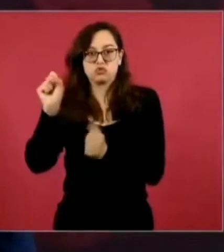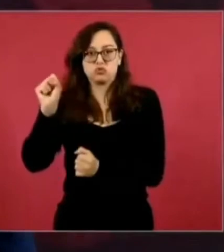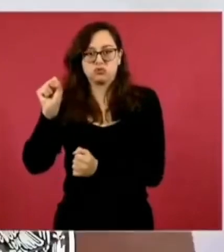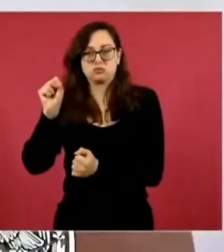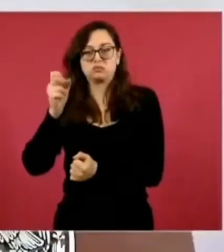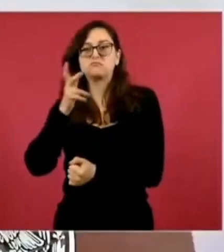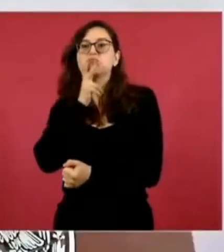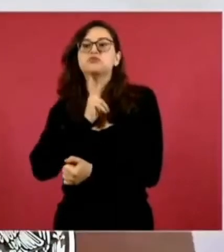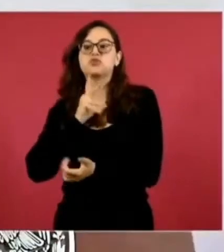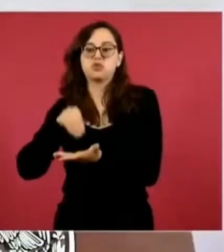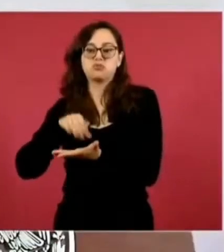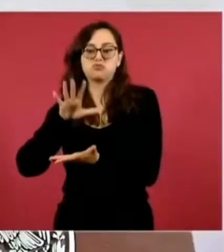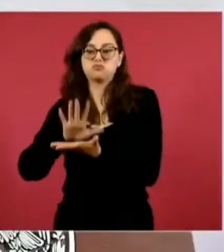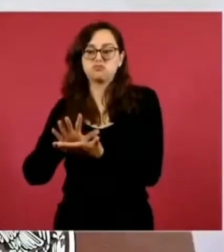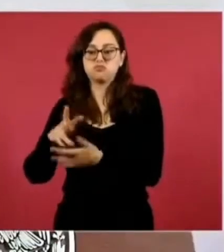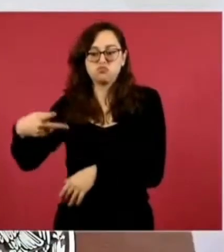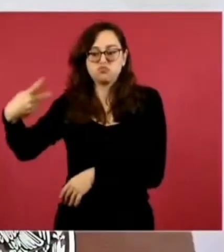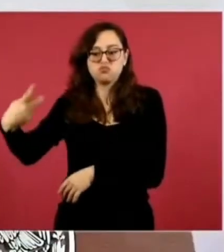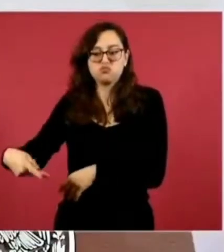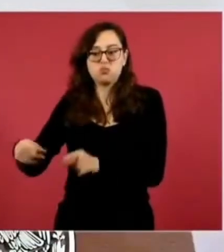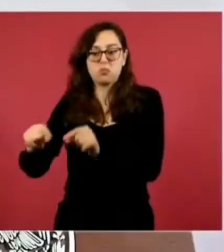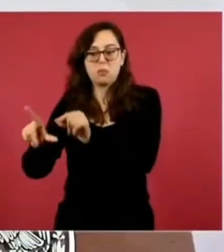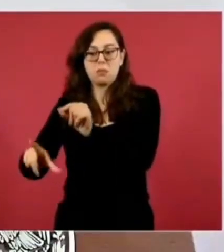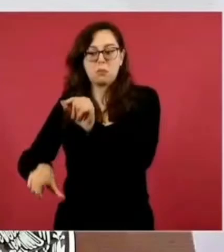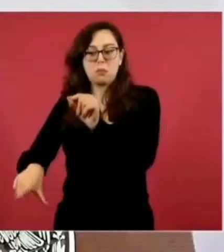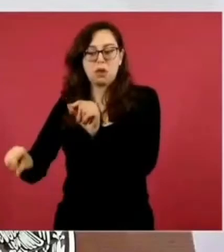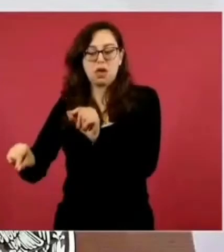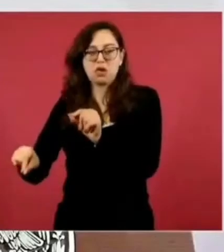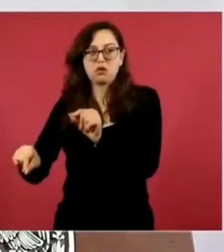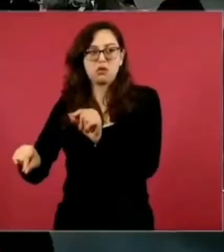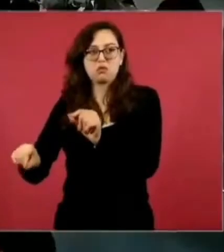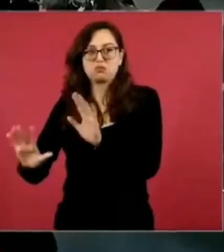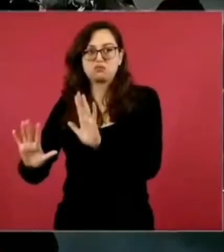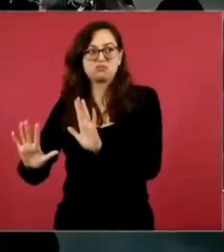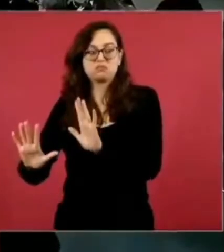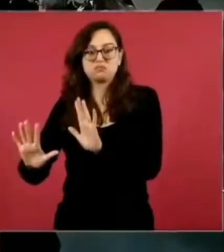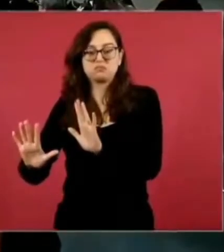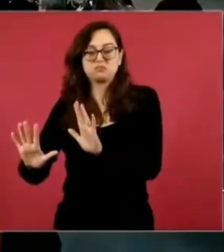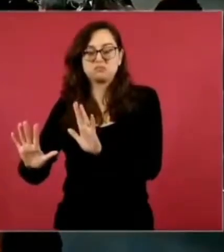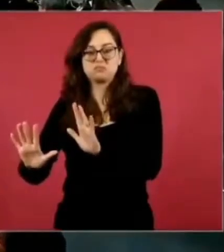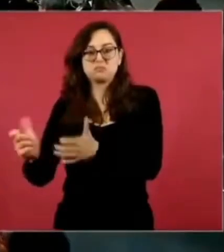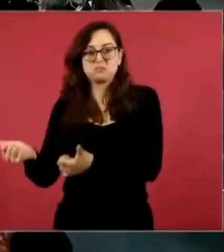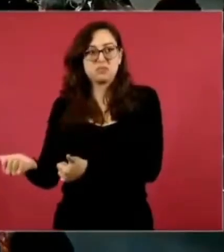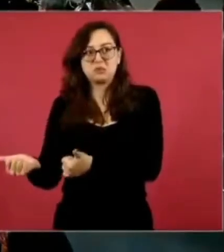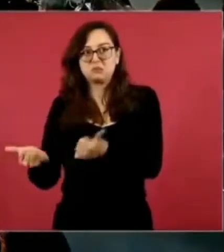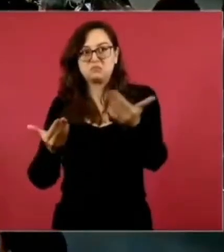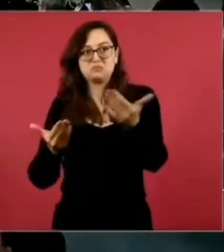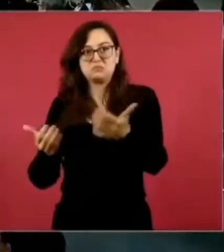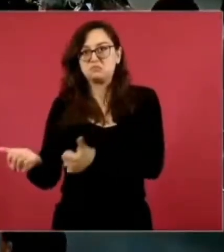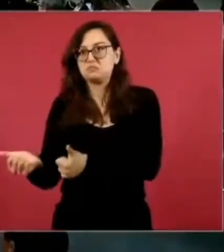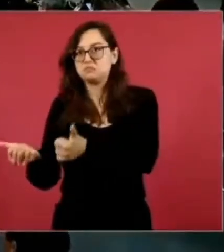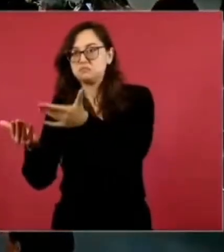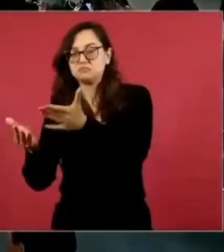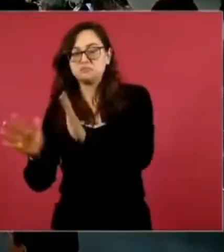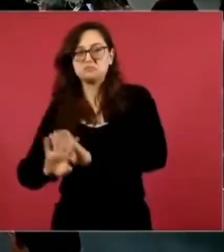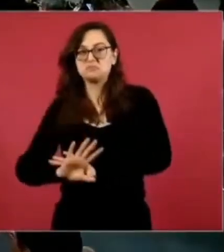es de los mexicanos y que solo a nosotros corresponde decidir sobre su explotación